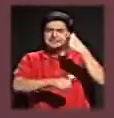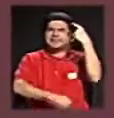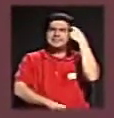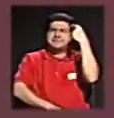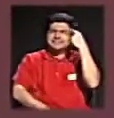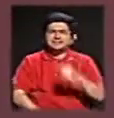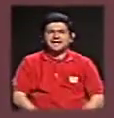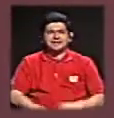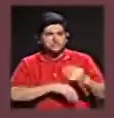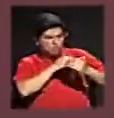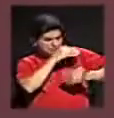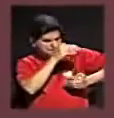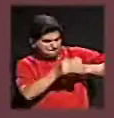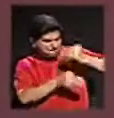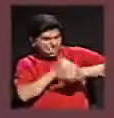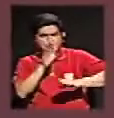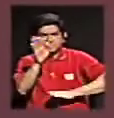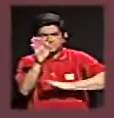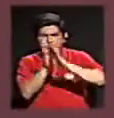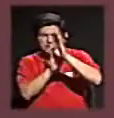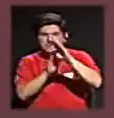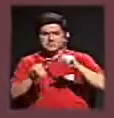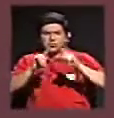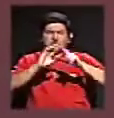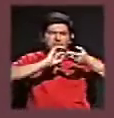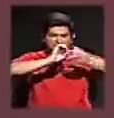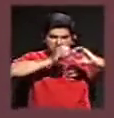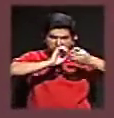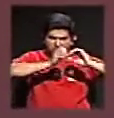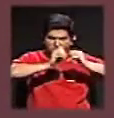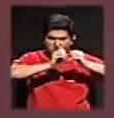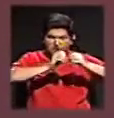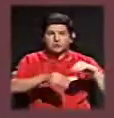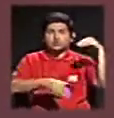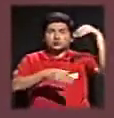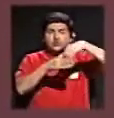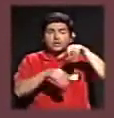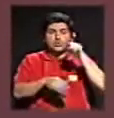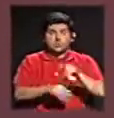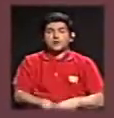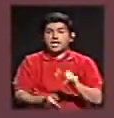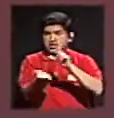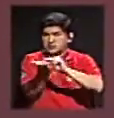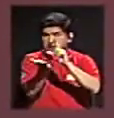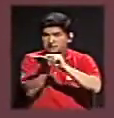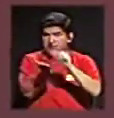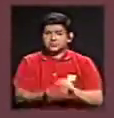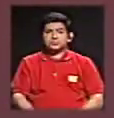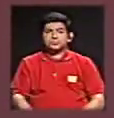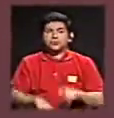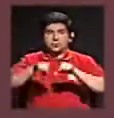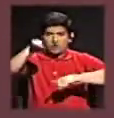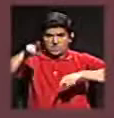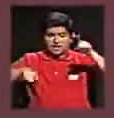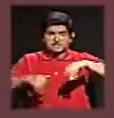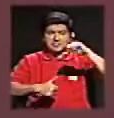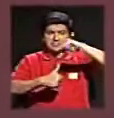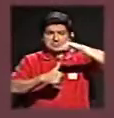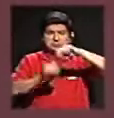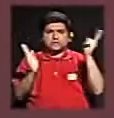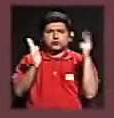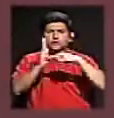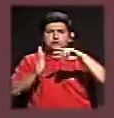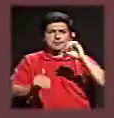las tendencias del desarrollo y de los indicadores que incluye esta publicación sobre estadísticas de Centroamérica